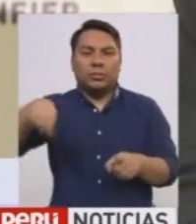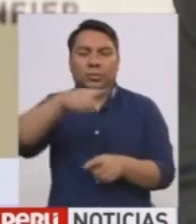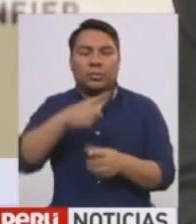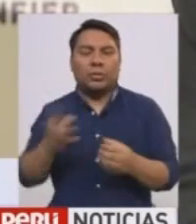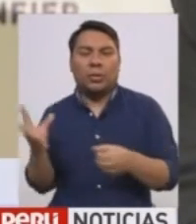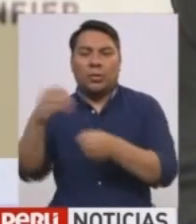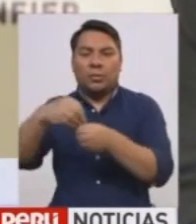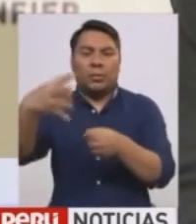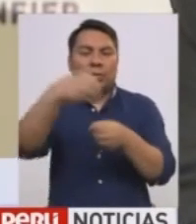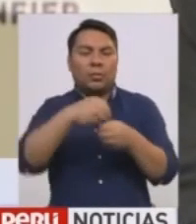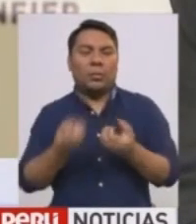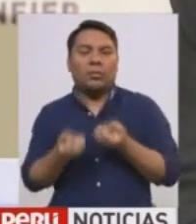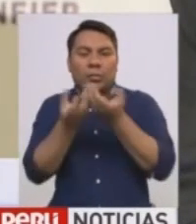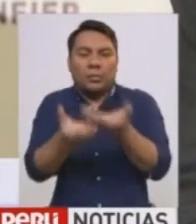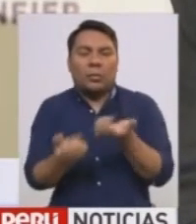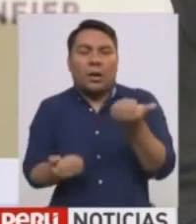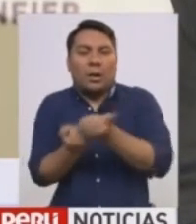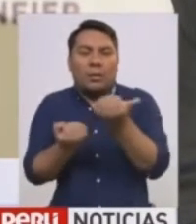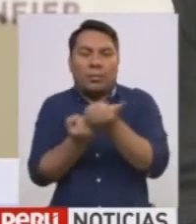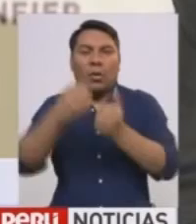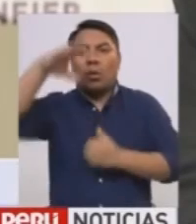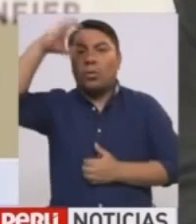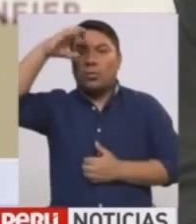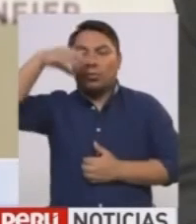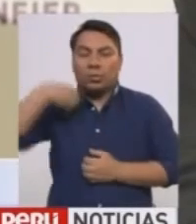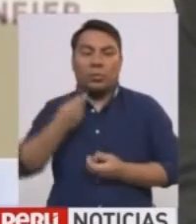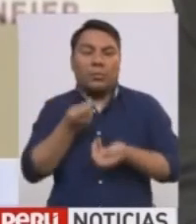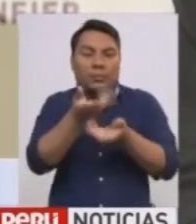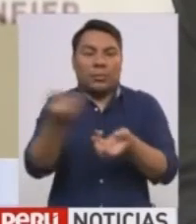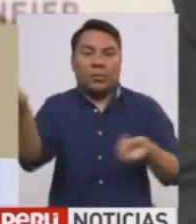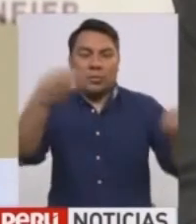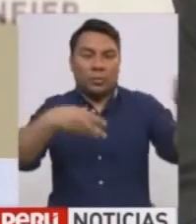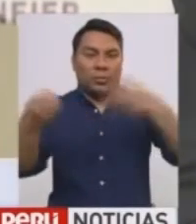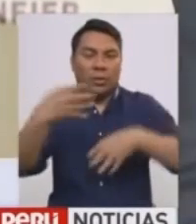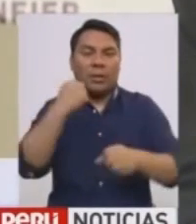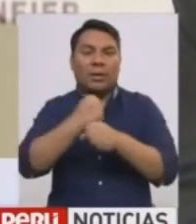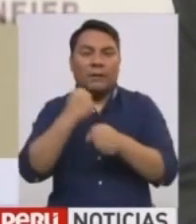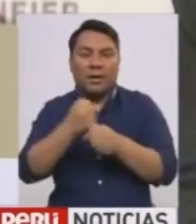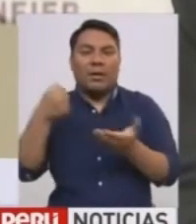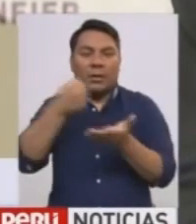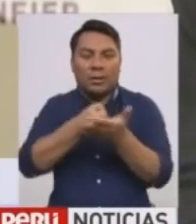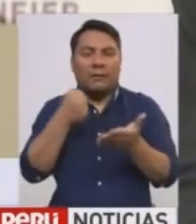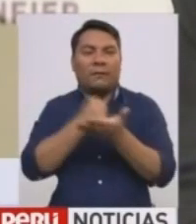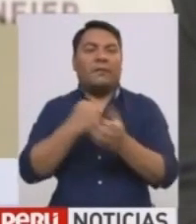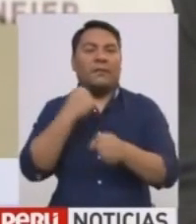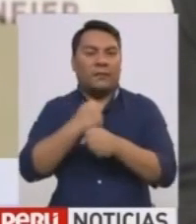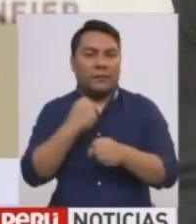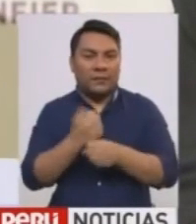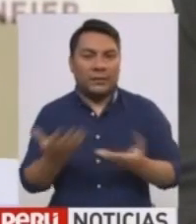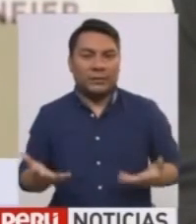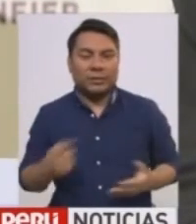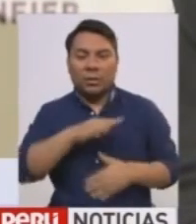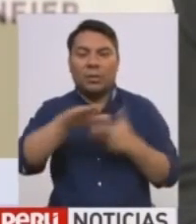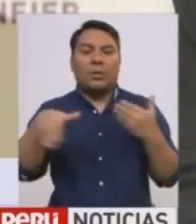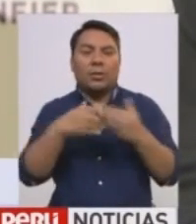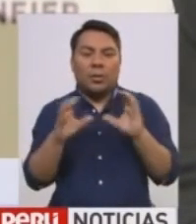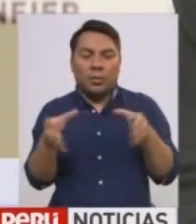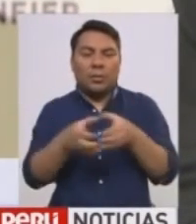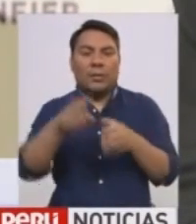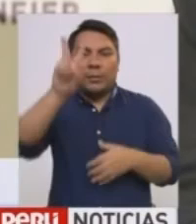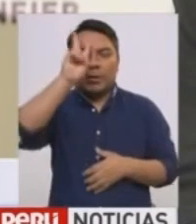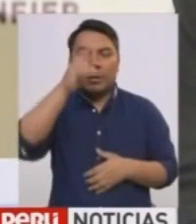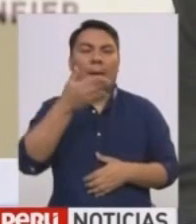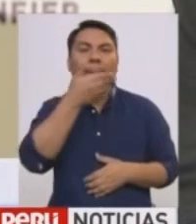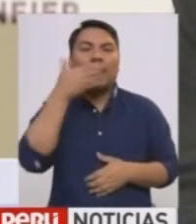contribuimos con nuestro conocimiento, con nuestro trabajo, con nuestro esfuerzo a que el Perú sea un